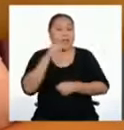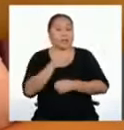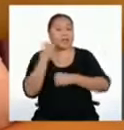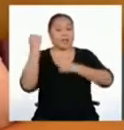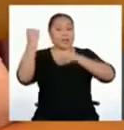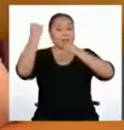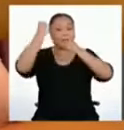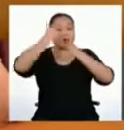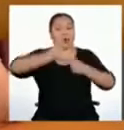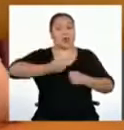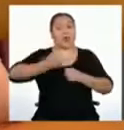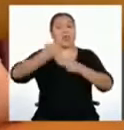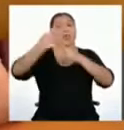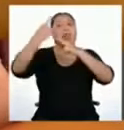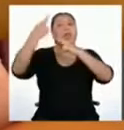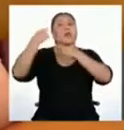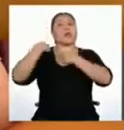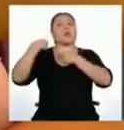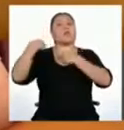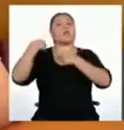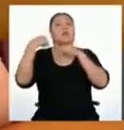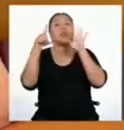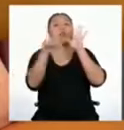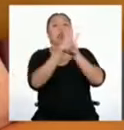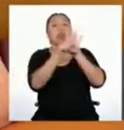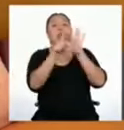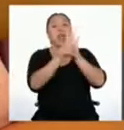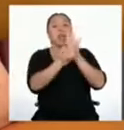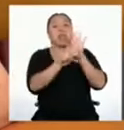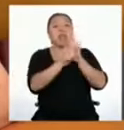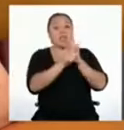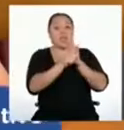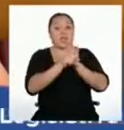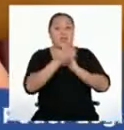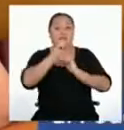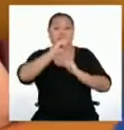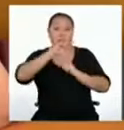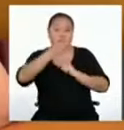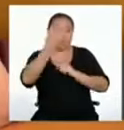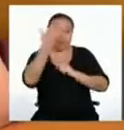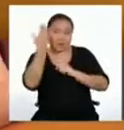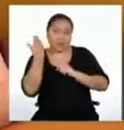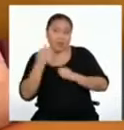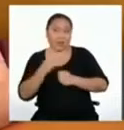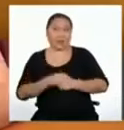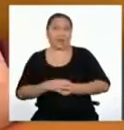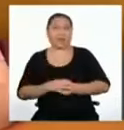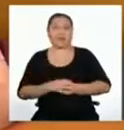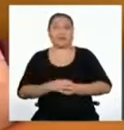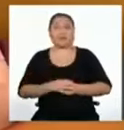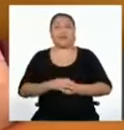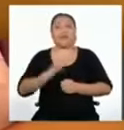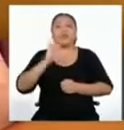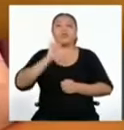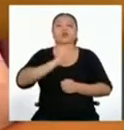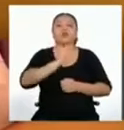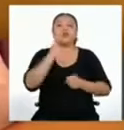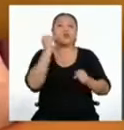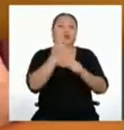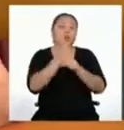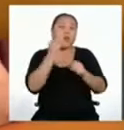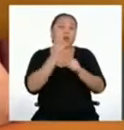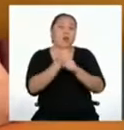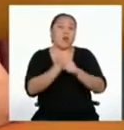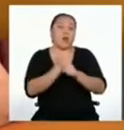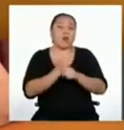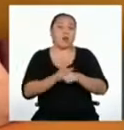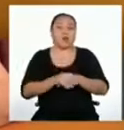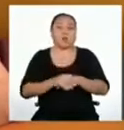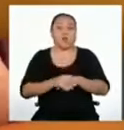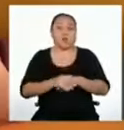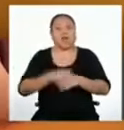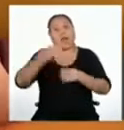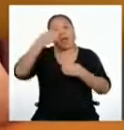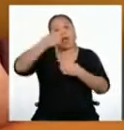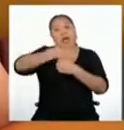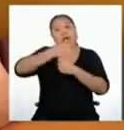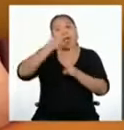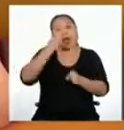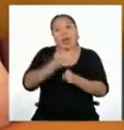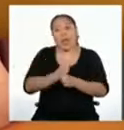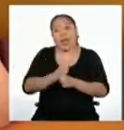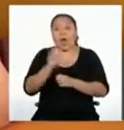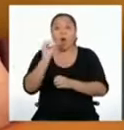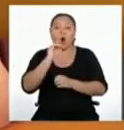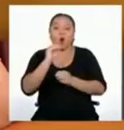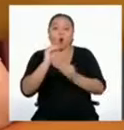tiene a su cargo las leyes que mencionamos hace un rato. Entre sus funciones, las crea o